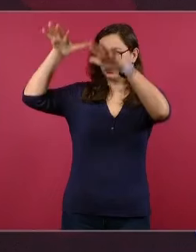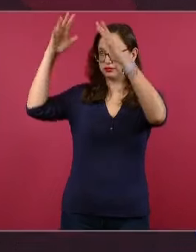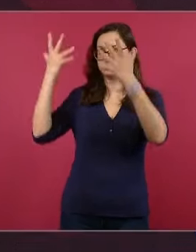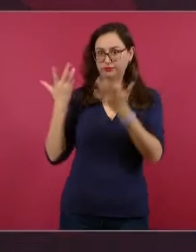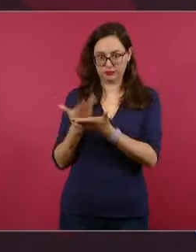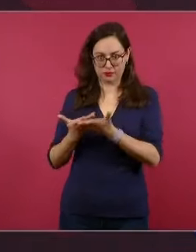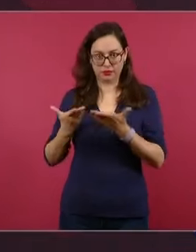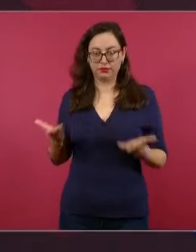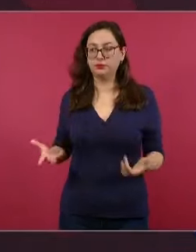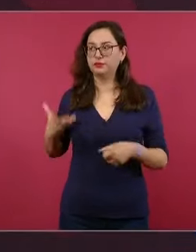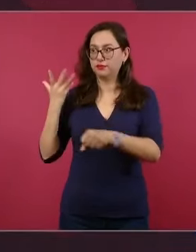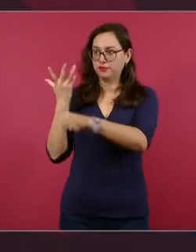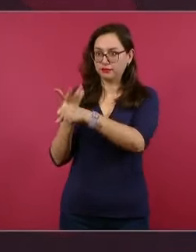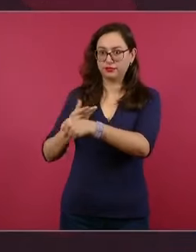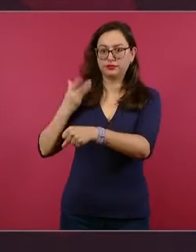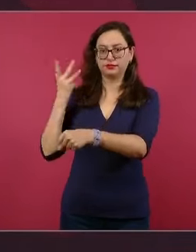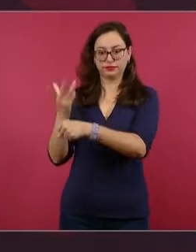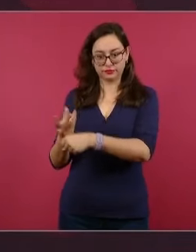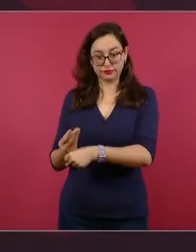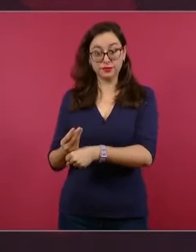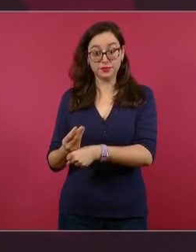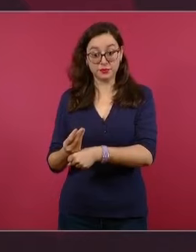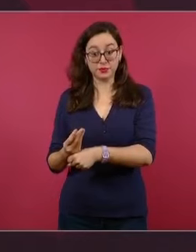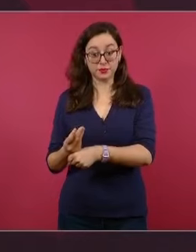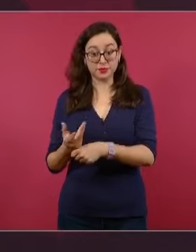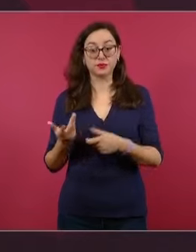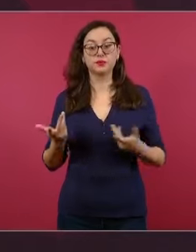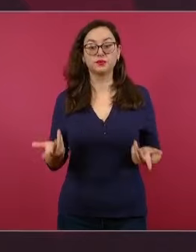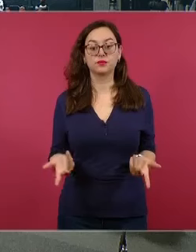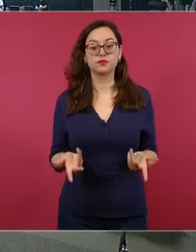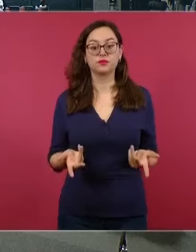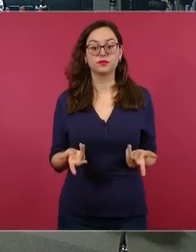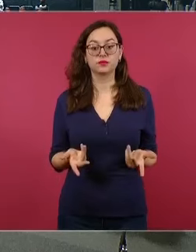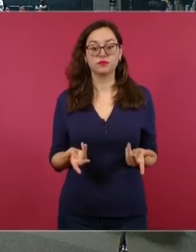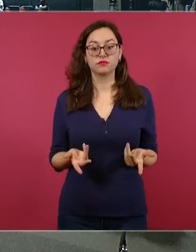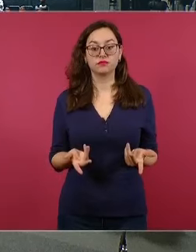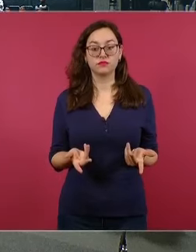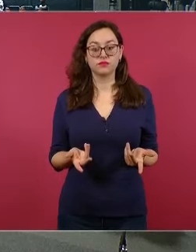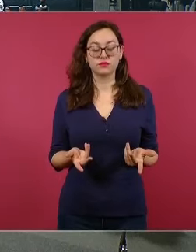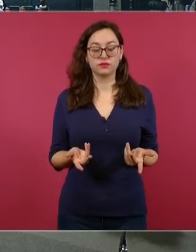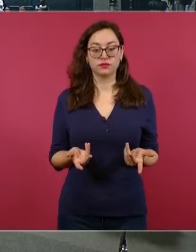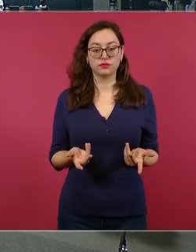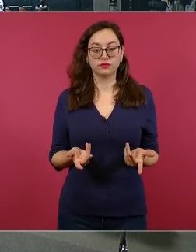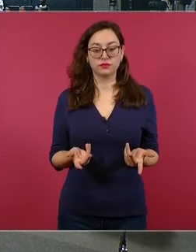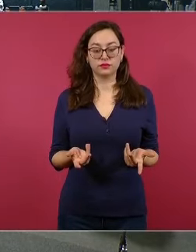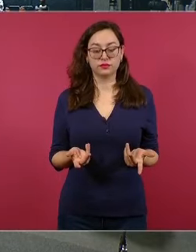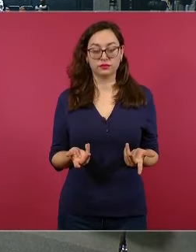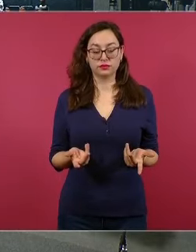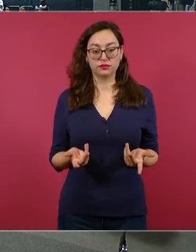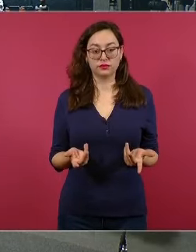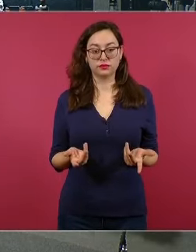fallecimientos Entonces cómo se va